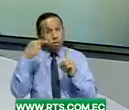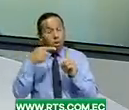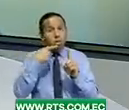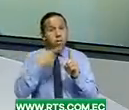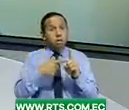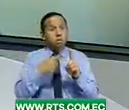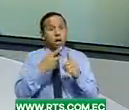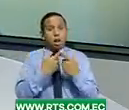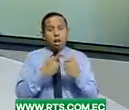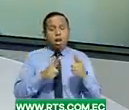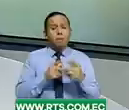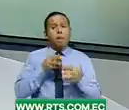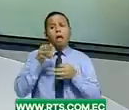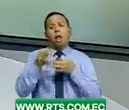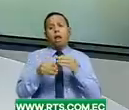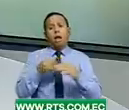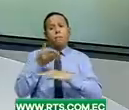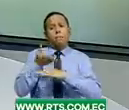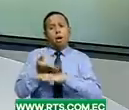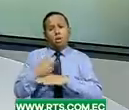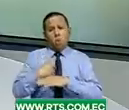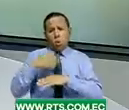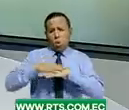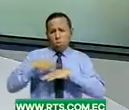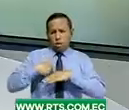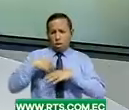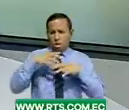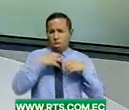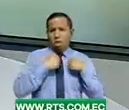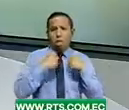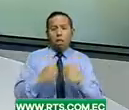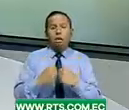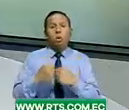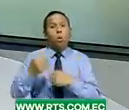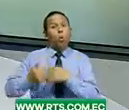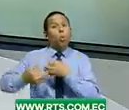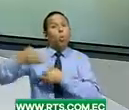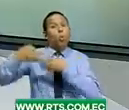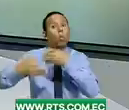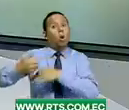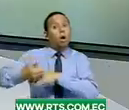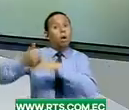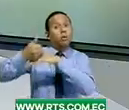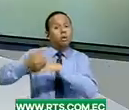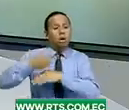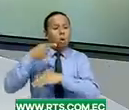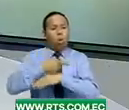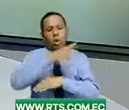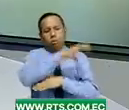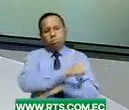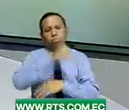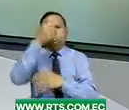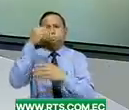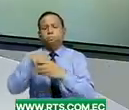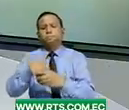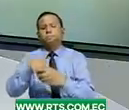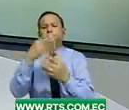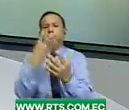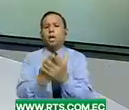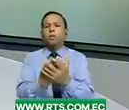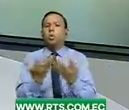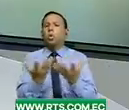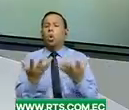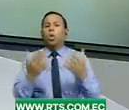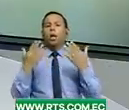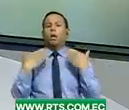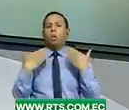del presunto cohecho que se le acusa. Un juez de la Corte Nacional de Justicia dispuso prisión preventiva y deberá cumplirla en una cárcel